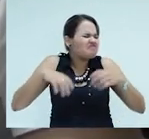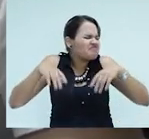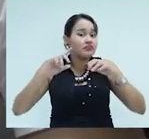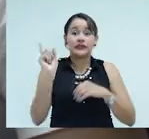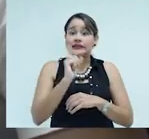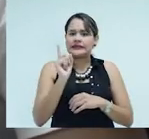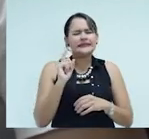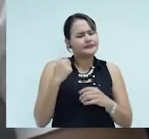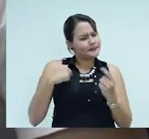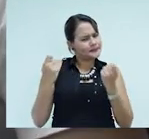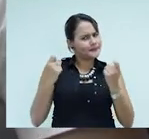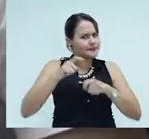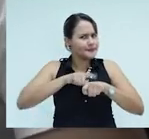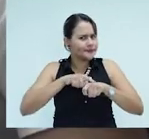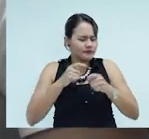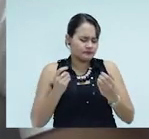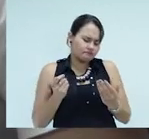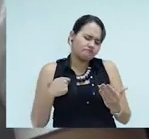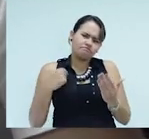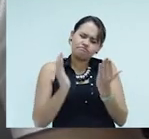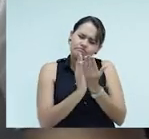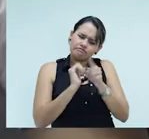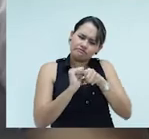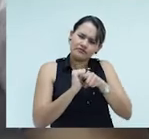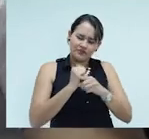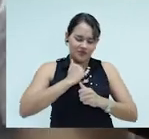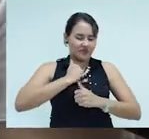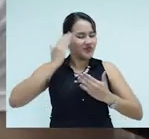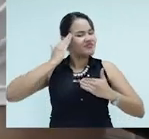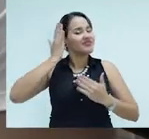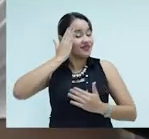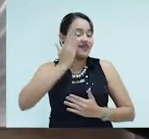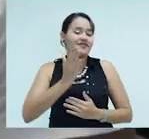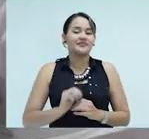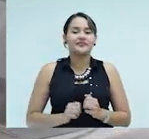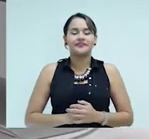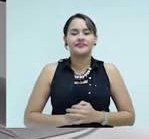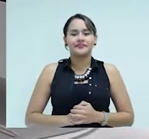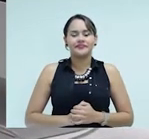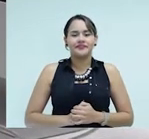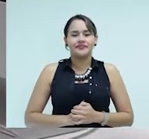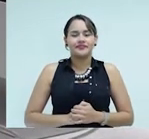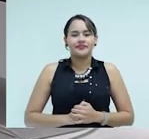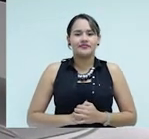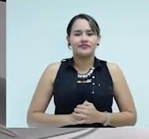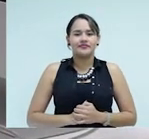terminando quiere decir que lo hizo a conciencia o que ya tiene un mejor puntaje que tú.